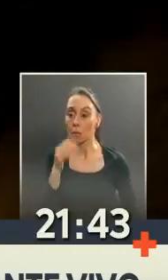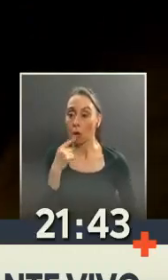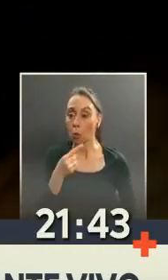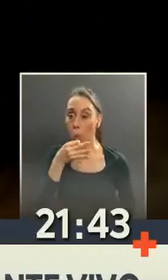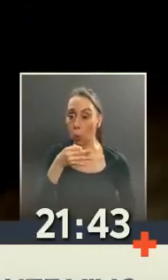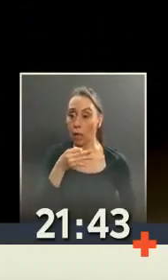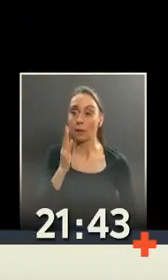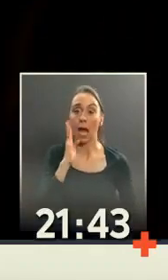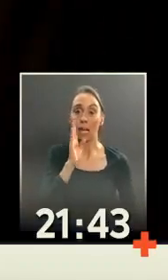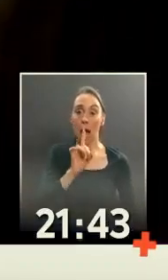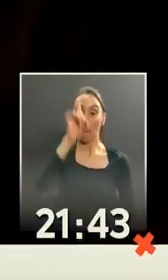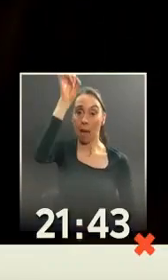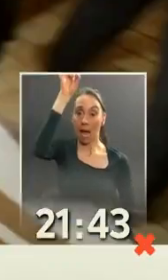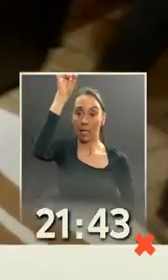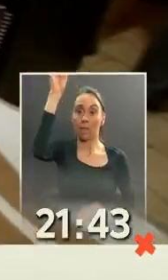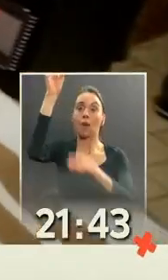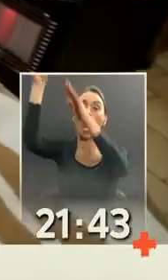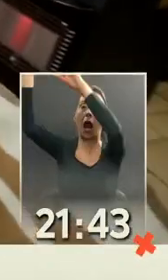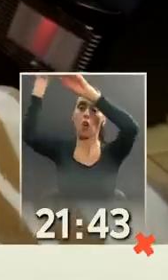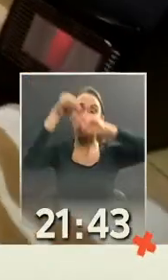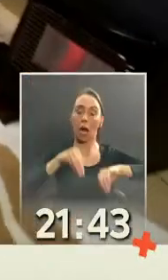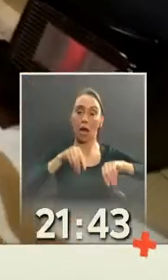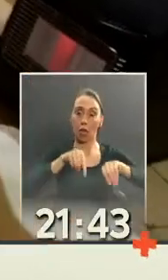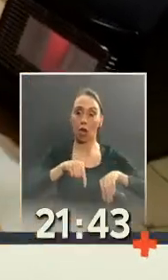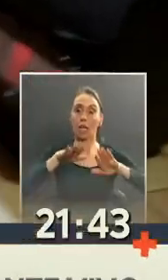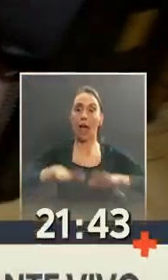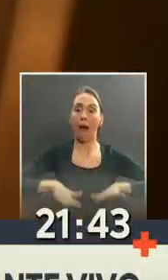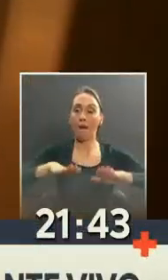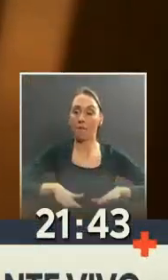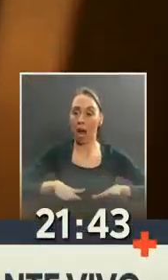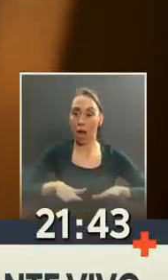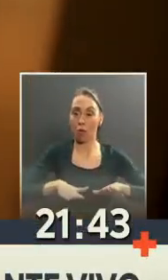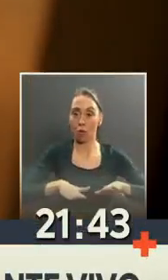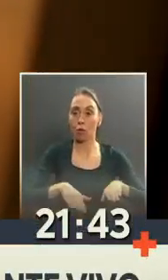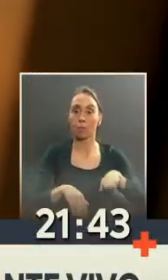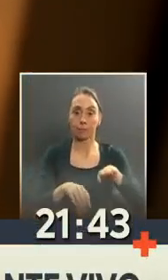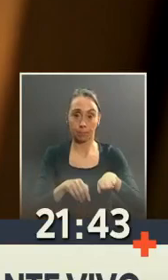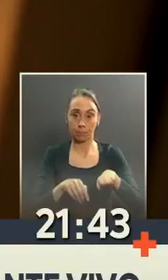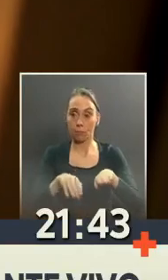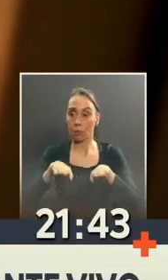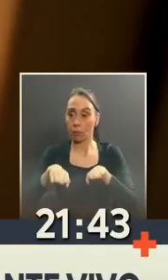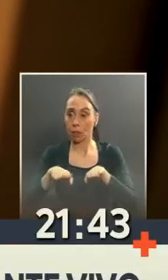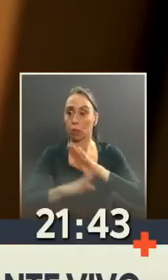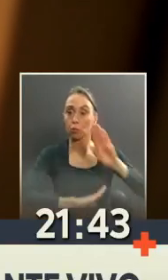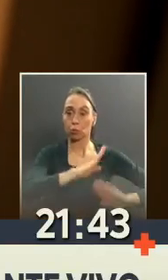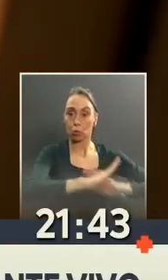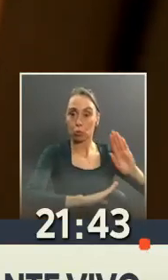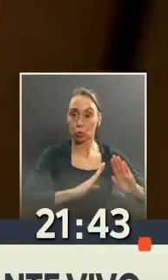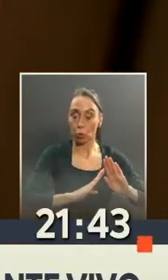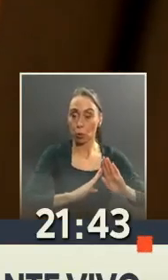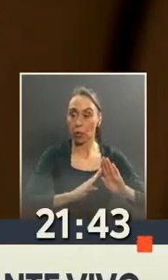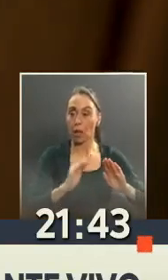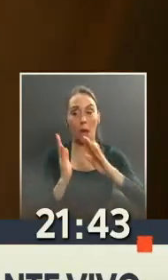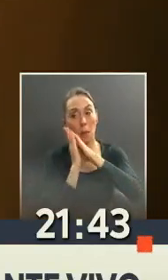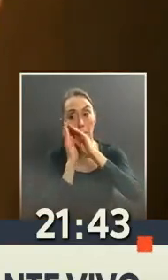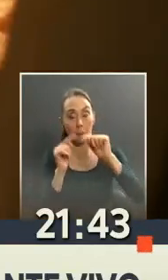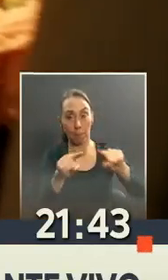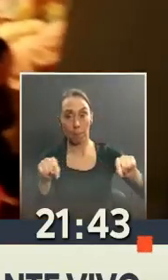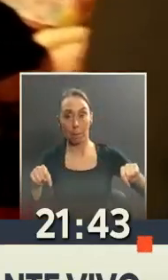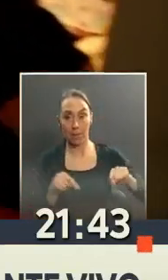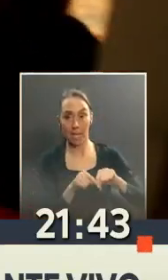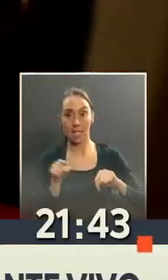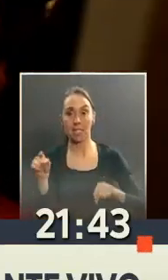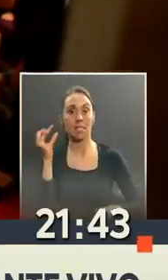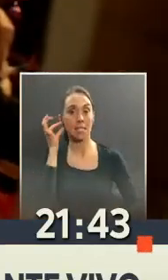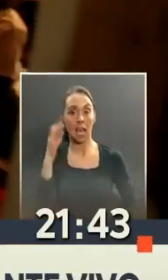traer la cama de arriba para poderla poner acá, para poder cuidar a la Alejandra teniéndola en este dormitorio. Al